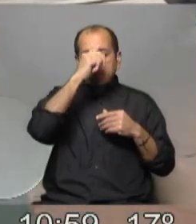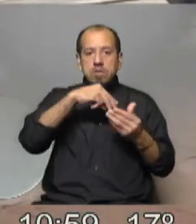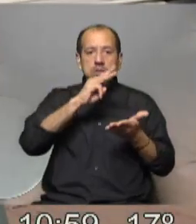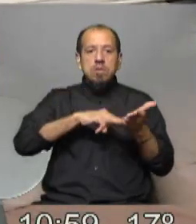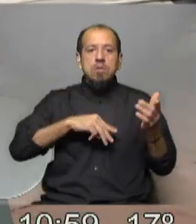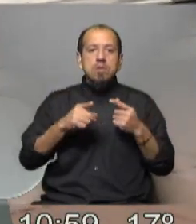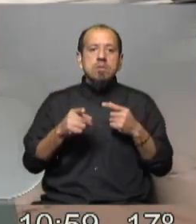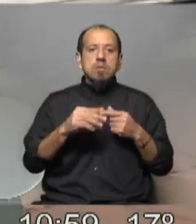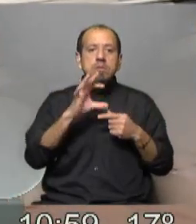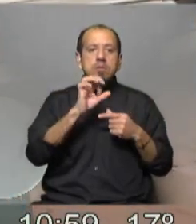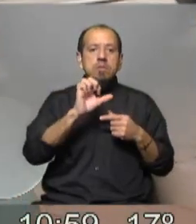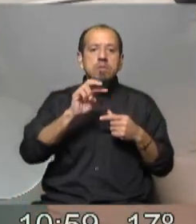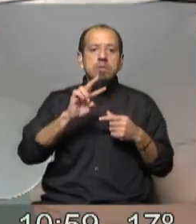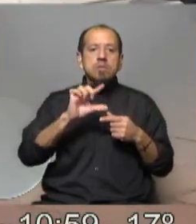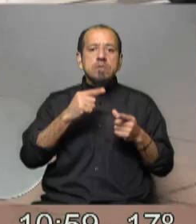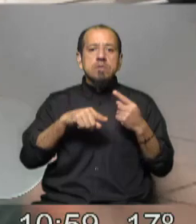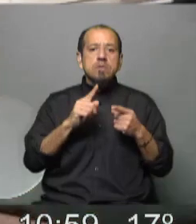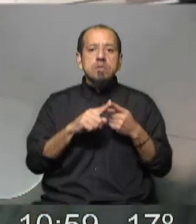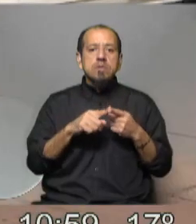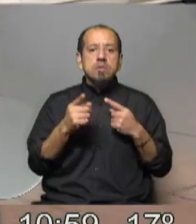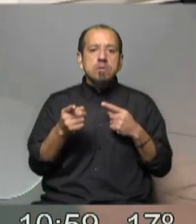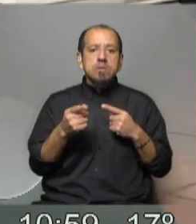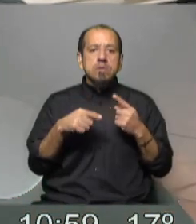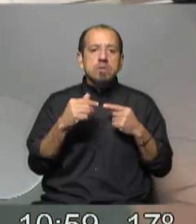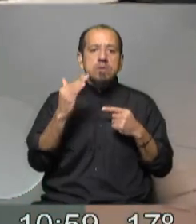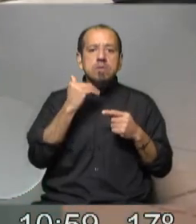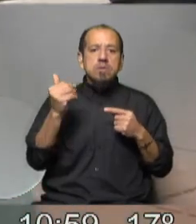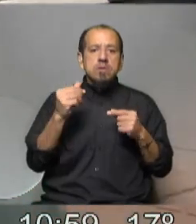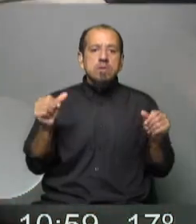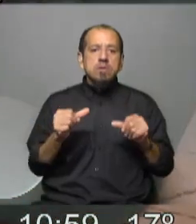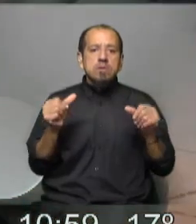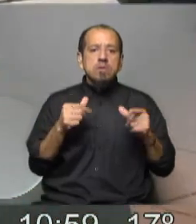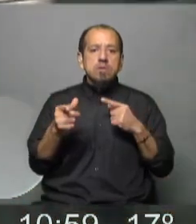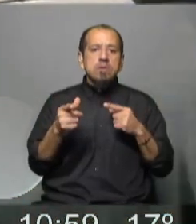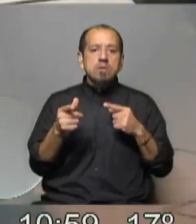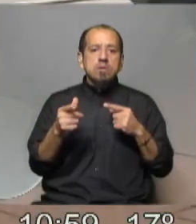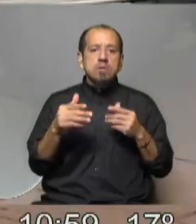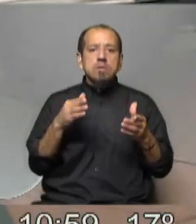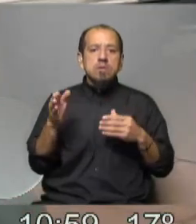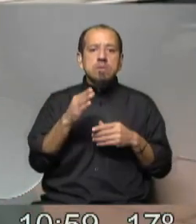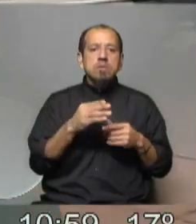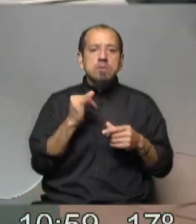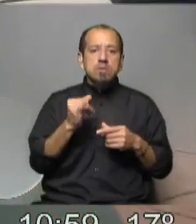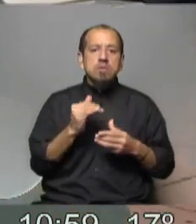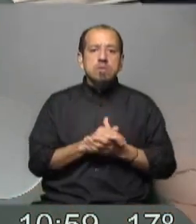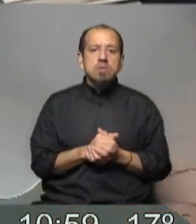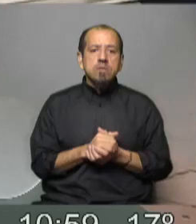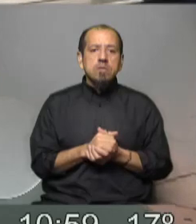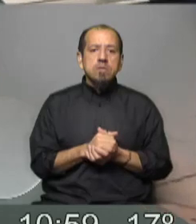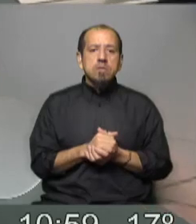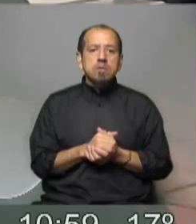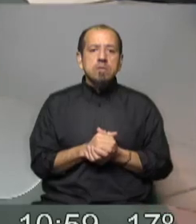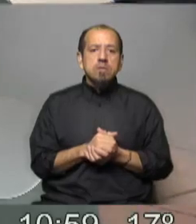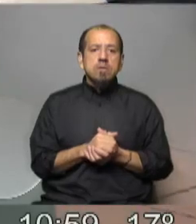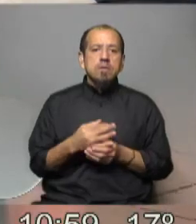Sevilla, voy siempre, una productora que te dice, vos, vamos a armar una zona, una gira por acá, sí. Y bueno, vas viendo, es la vida,